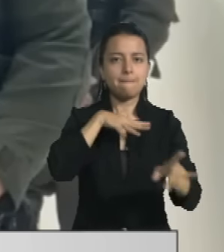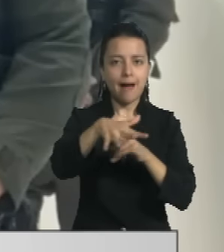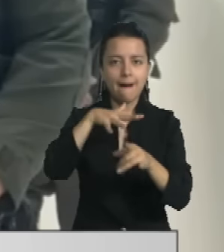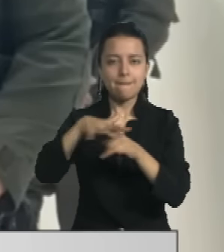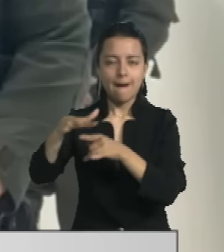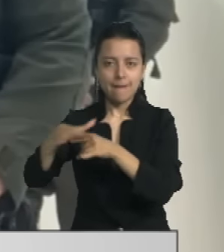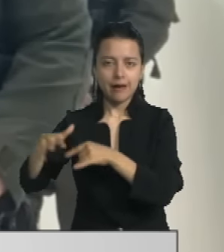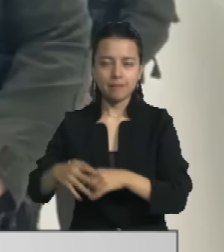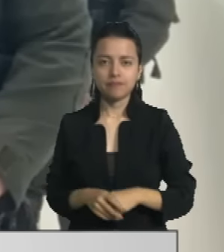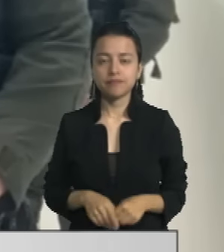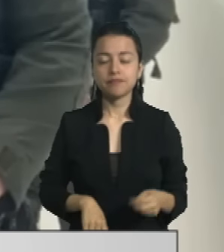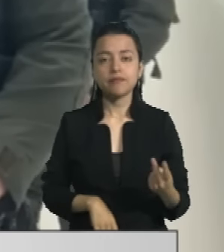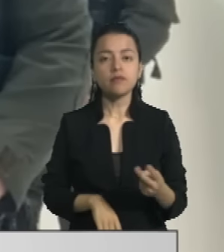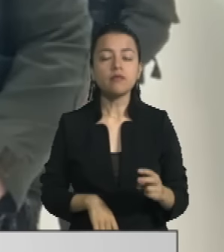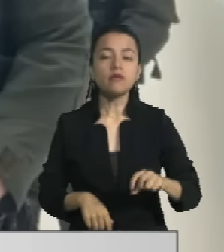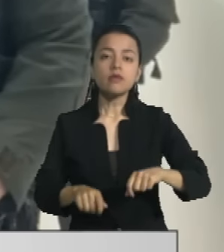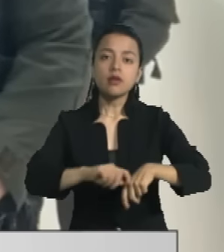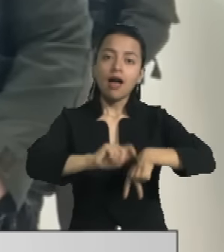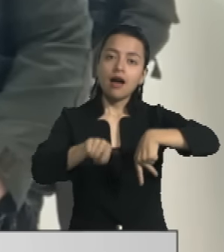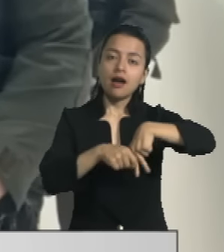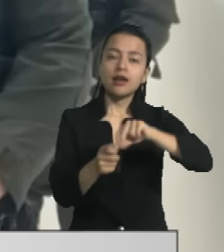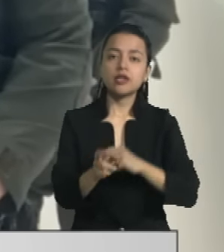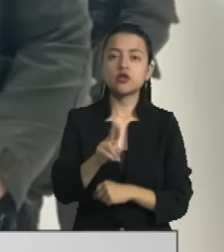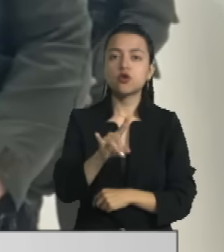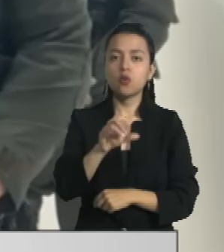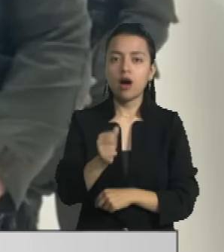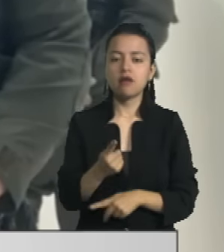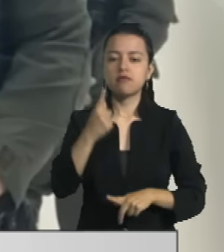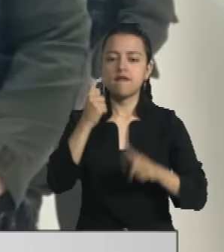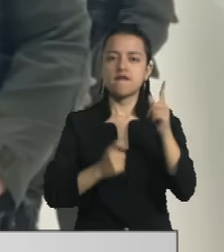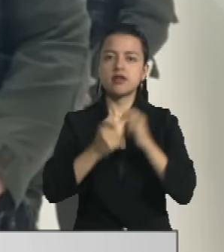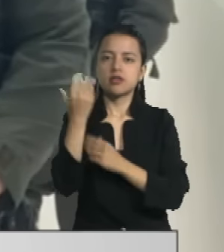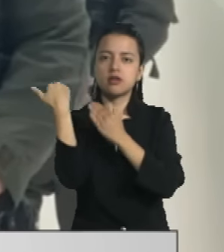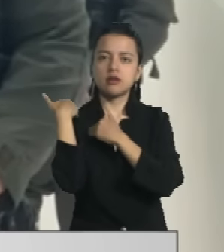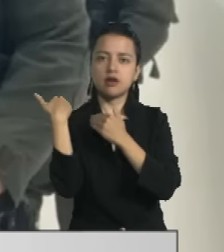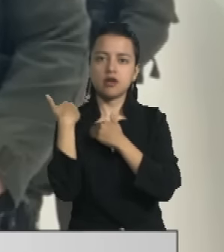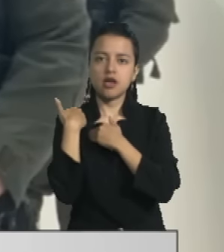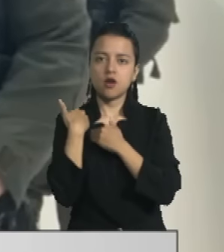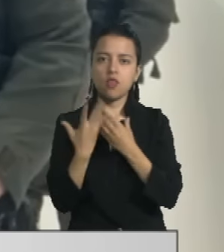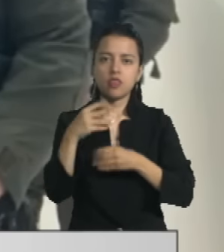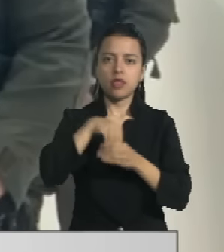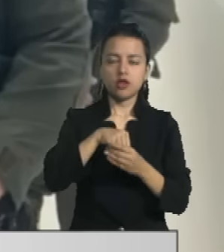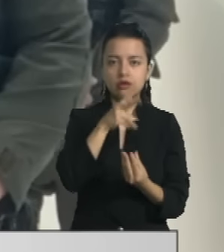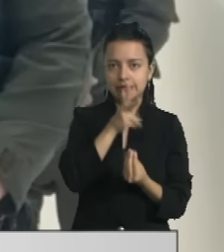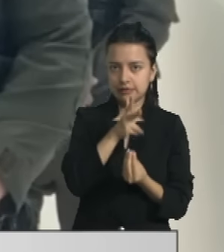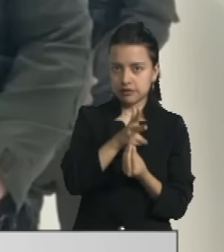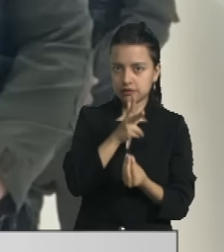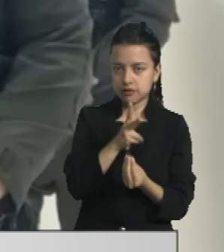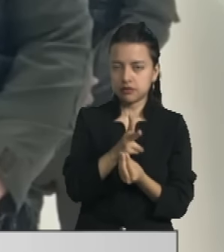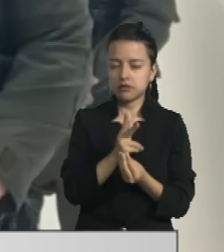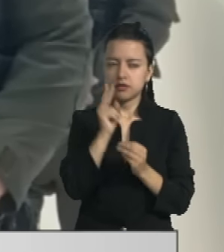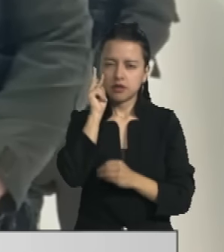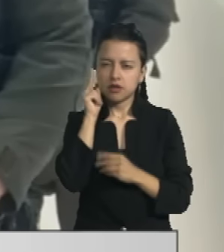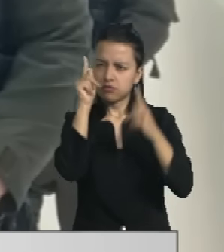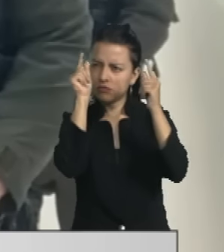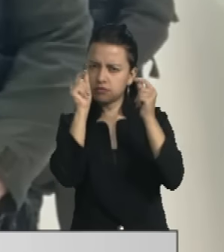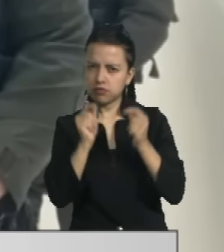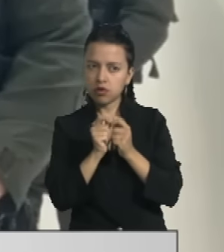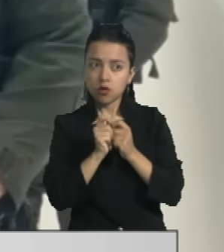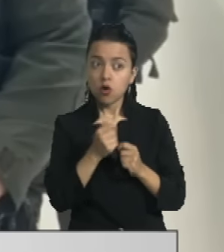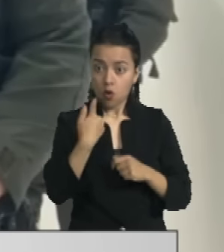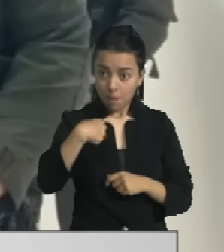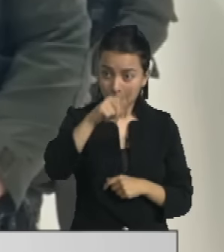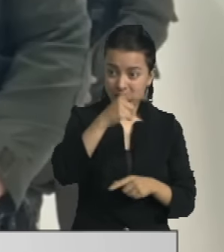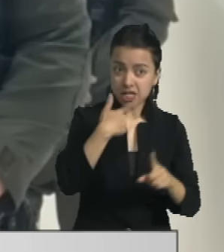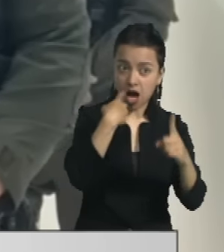también está alias ruan quien fingía como financiero de la organización y estaría al tanto de todos los ingresos por las extorsiones en el